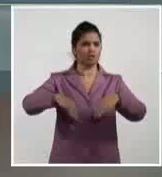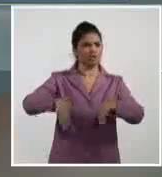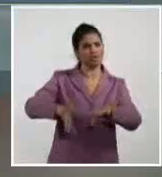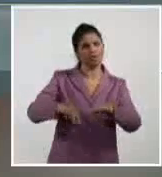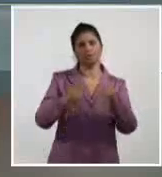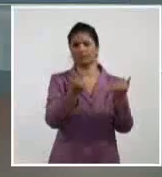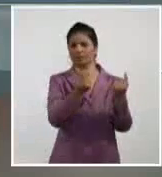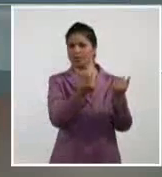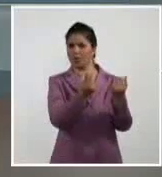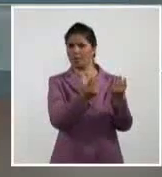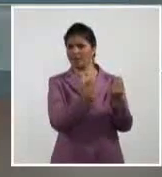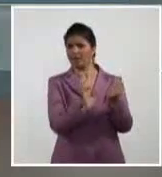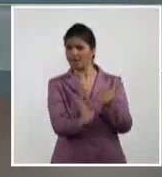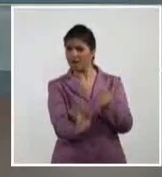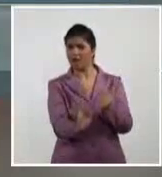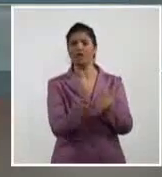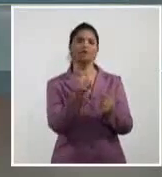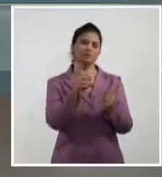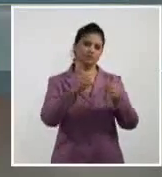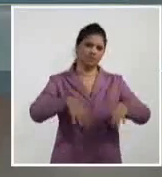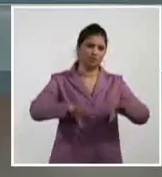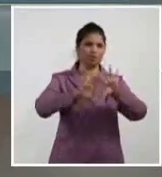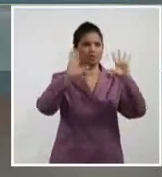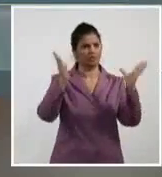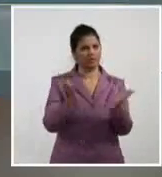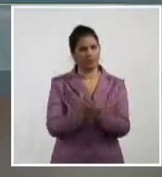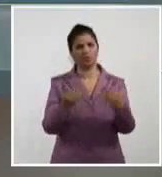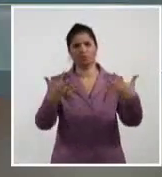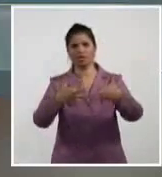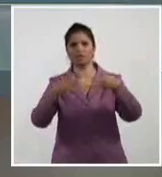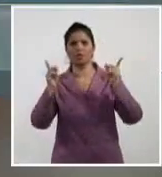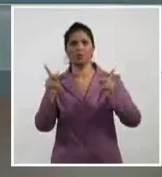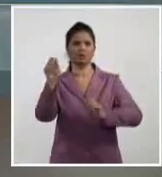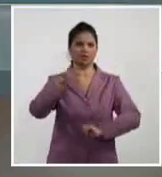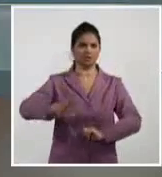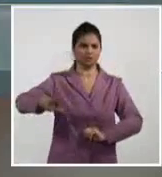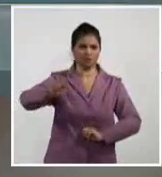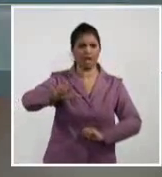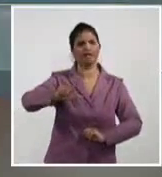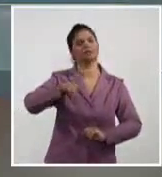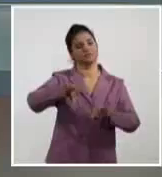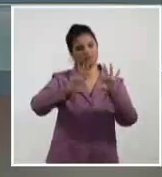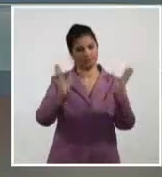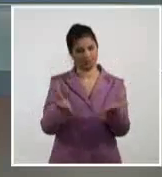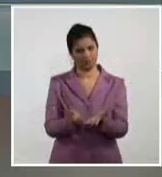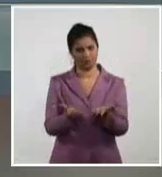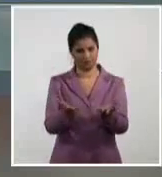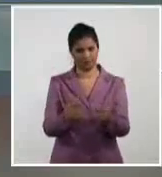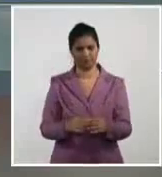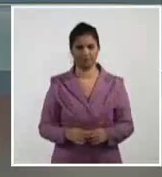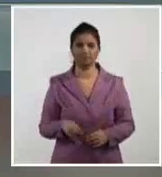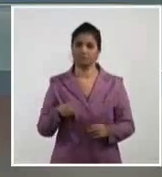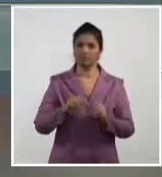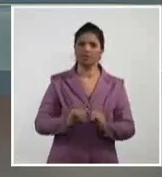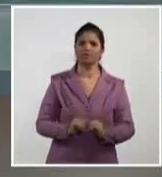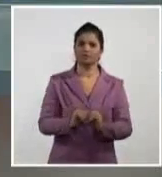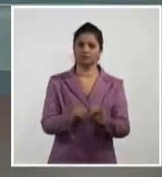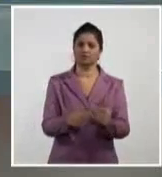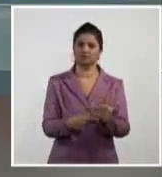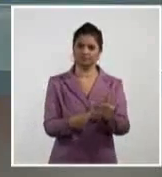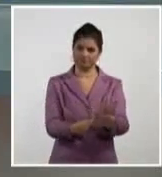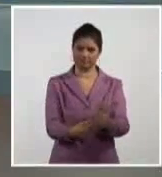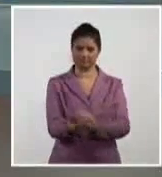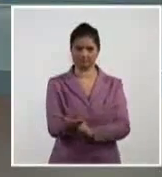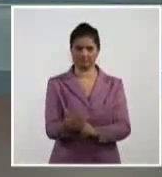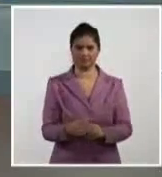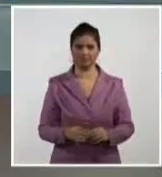económico marcó cada acontecimiento político y social más allá de las fronteras cubanas. En los siguientes minutos lo ponemos a su